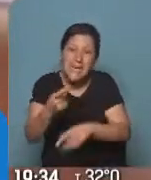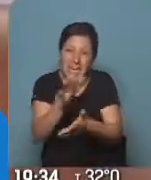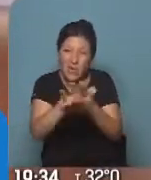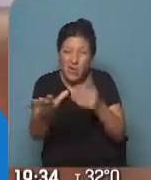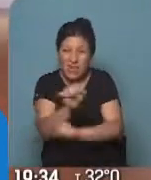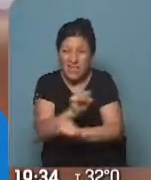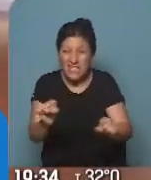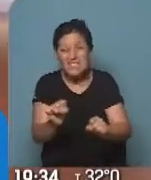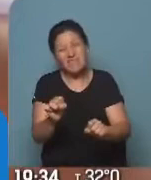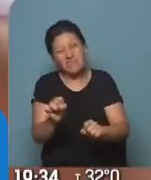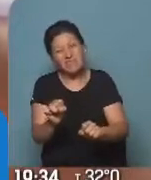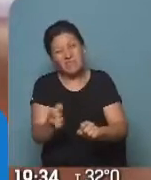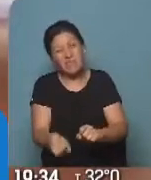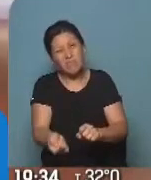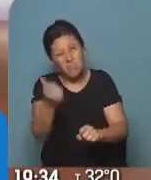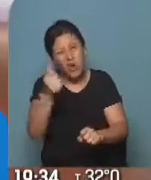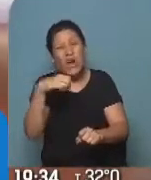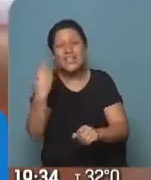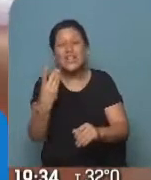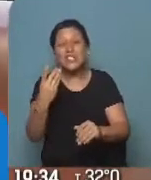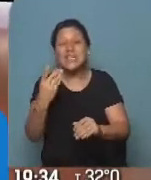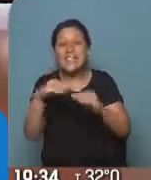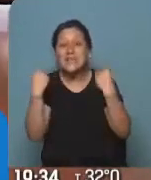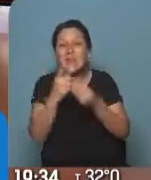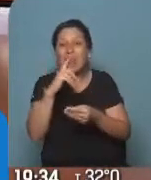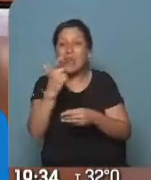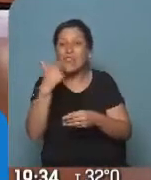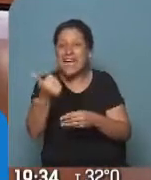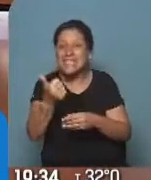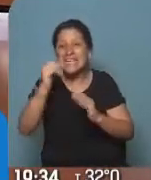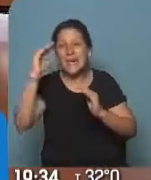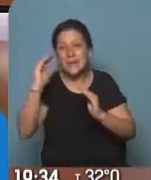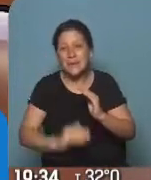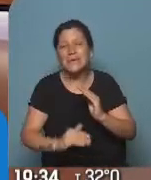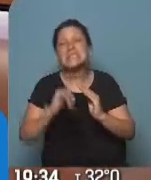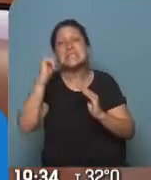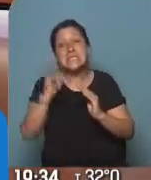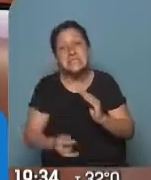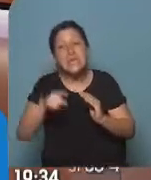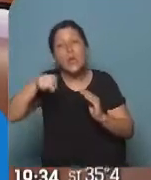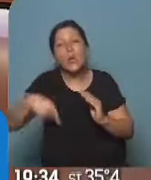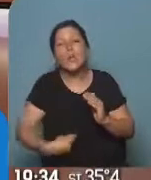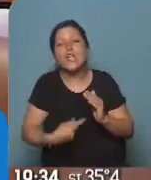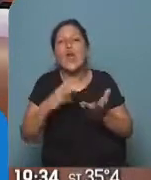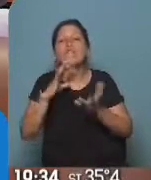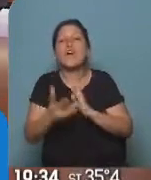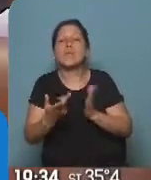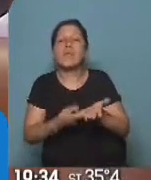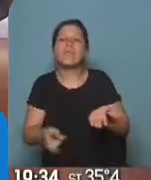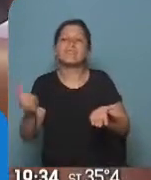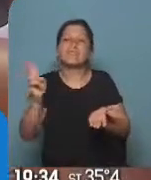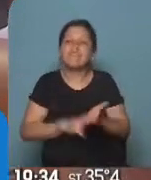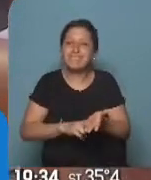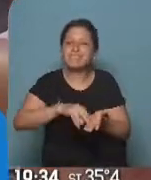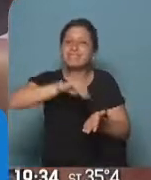medida que eso se va produciendo, la tasa fue descomprimiendo. Lo que tuvimos fue una recaída o un recordatorio de